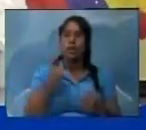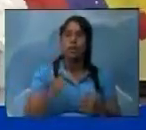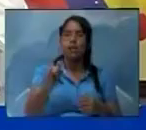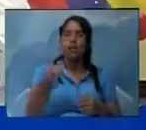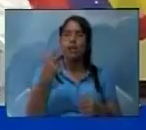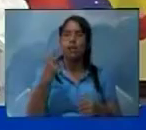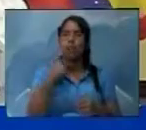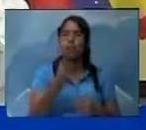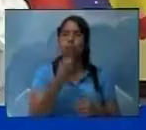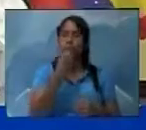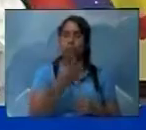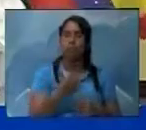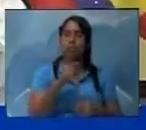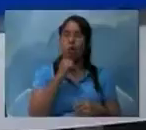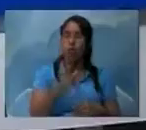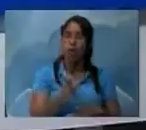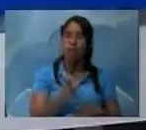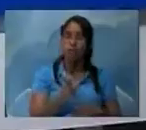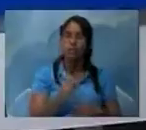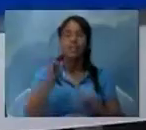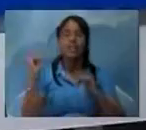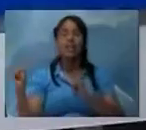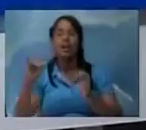le dice a lo bueno, malo!